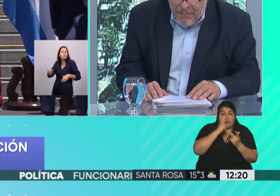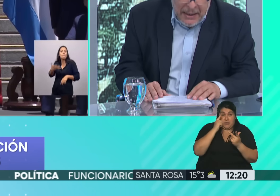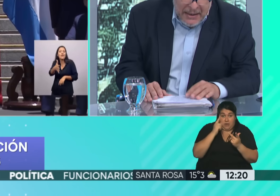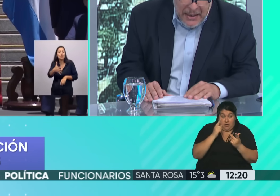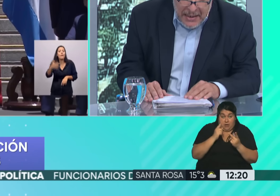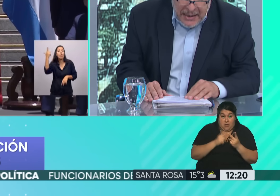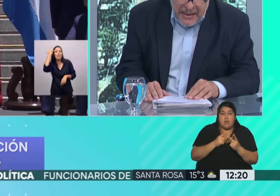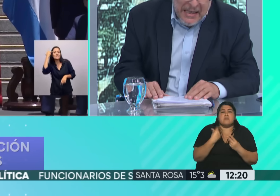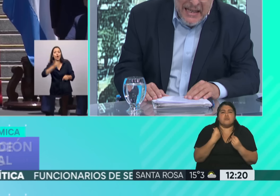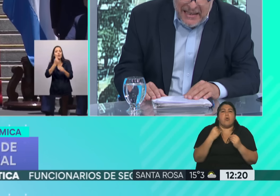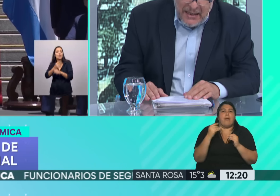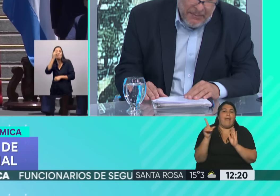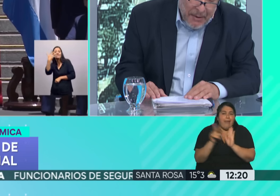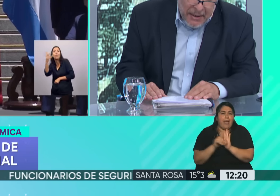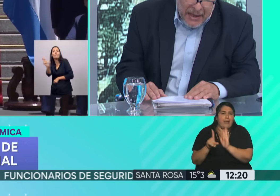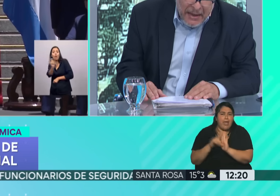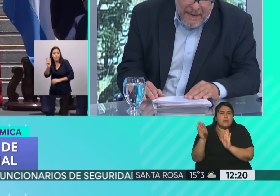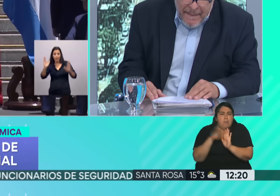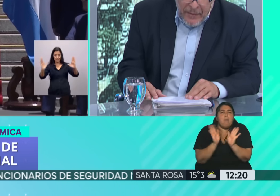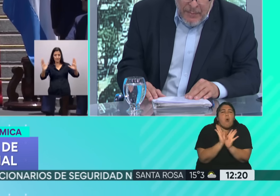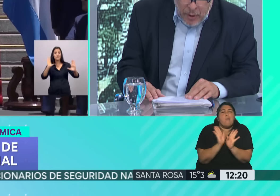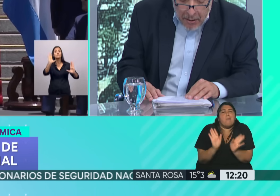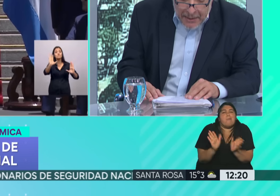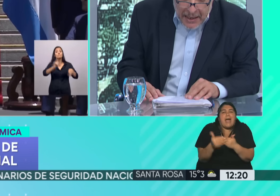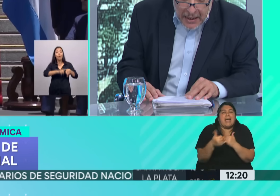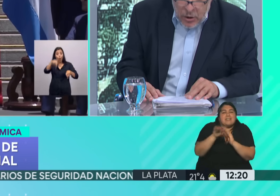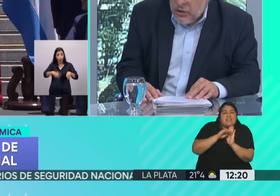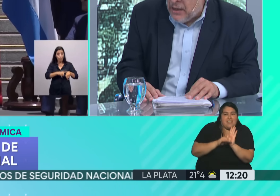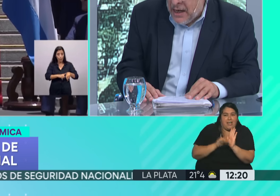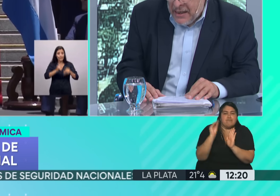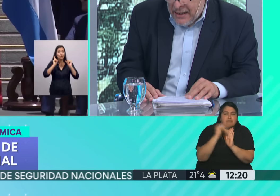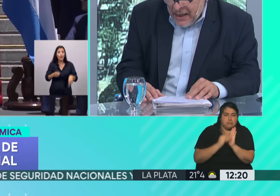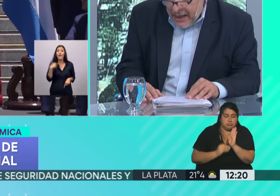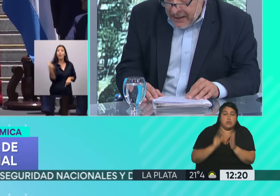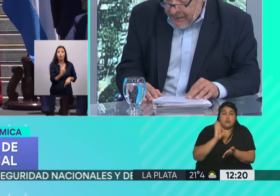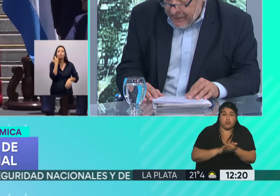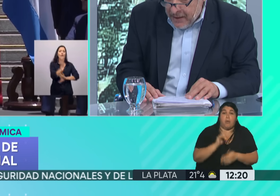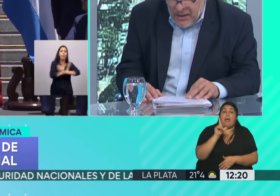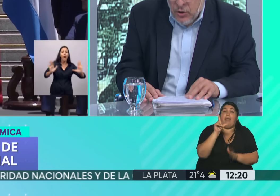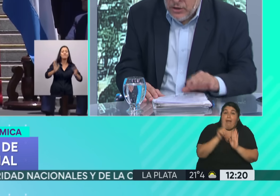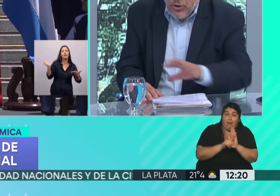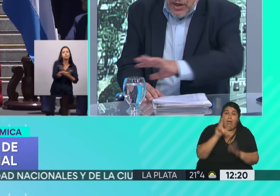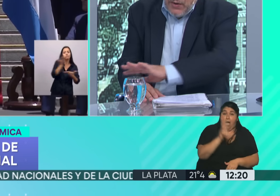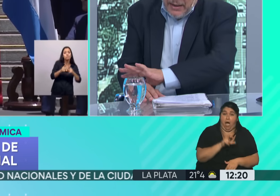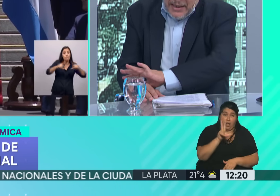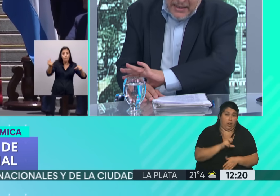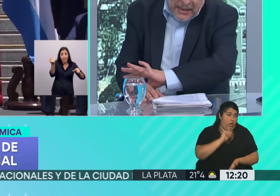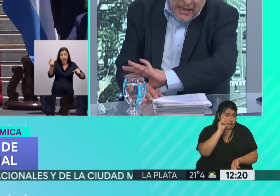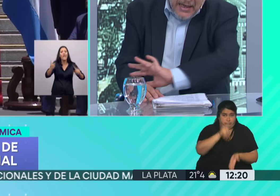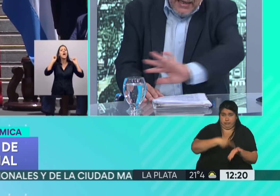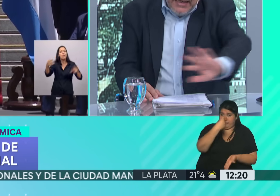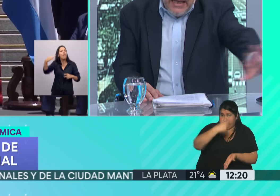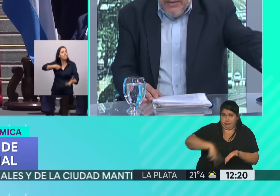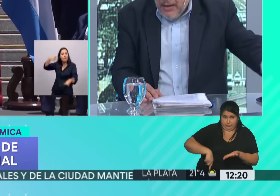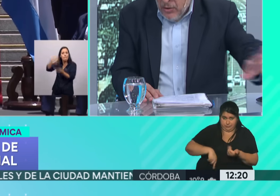este paquete de leyes que se dice va a abarcar probablemente la derogación de la ley de alquileres es decir derogación lo que quiere decir